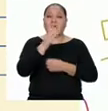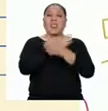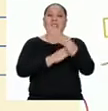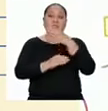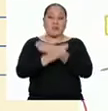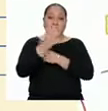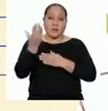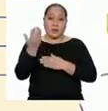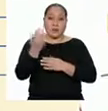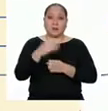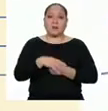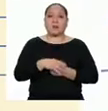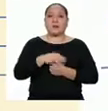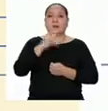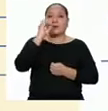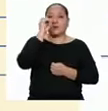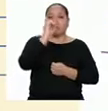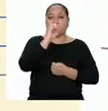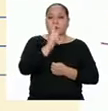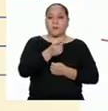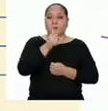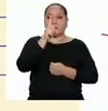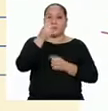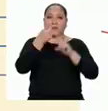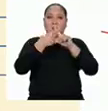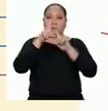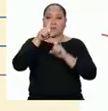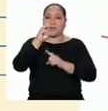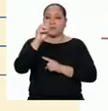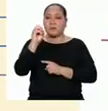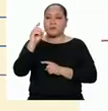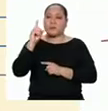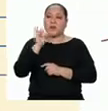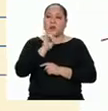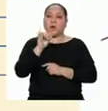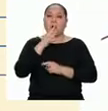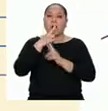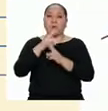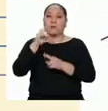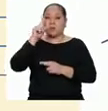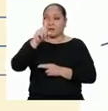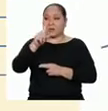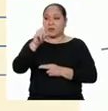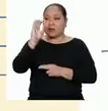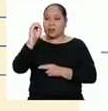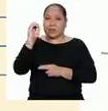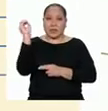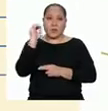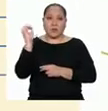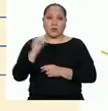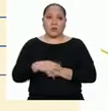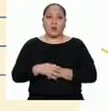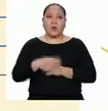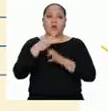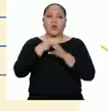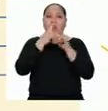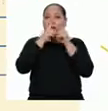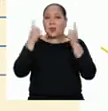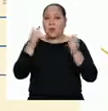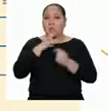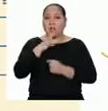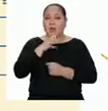el valor de la variable discapacidad es 10%. Para forma, lengua en